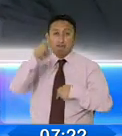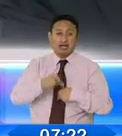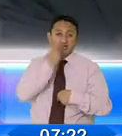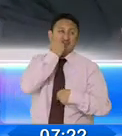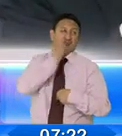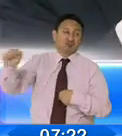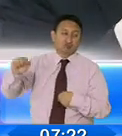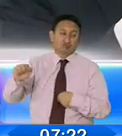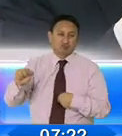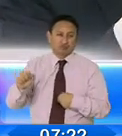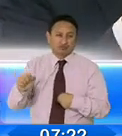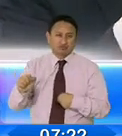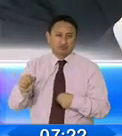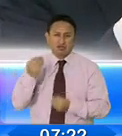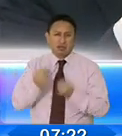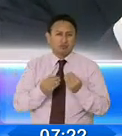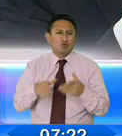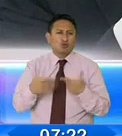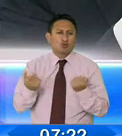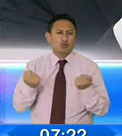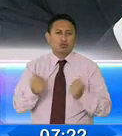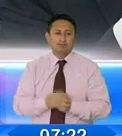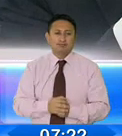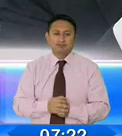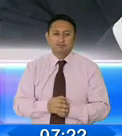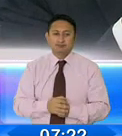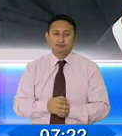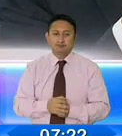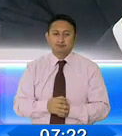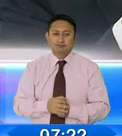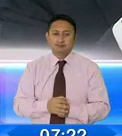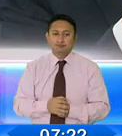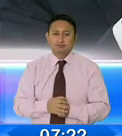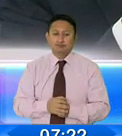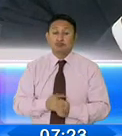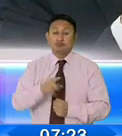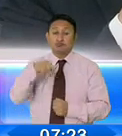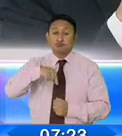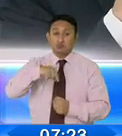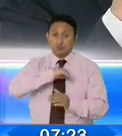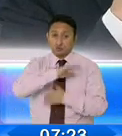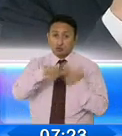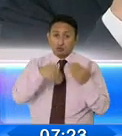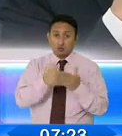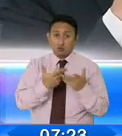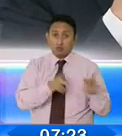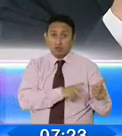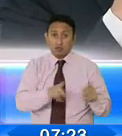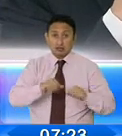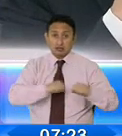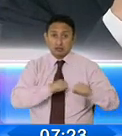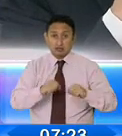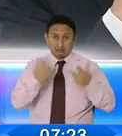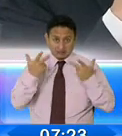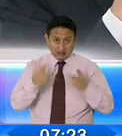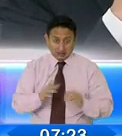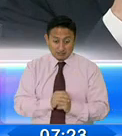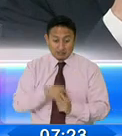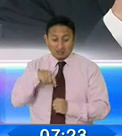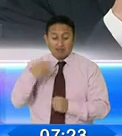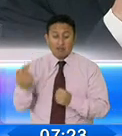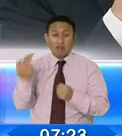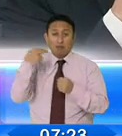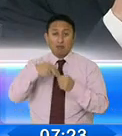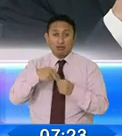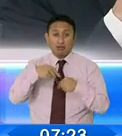ciudadana? Nosotros tenemos ya desarrollado todo un plan de acción en cuanto a la participación que